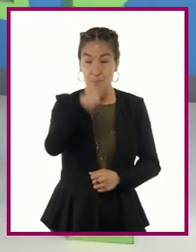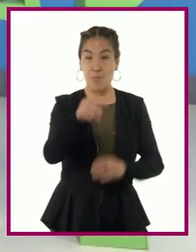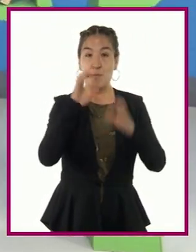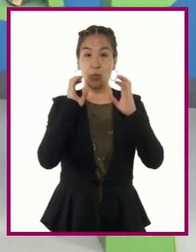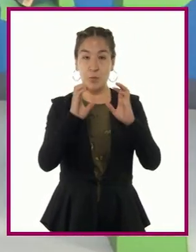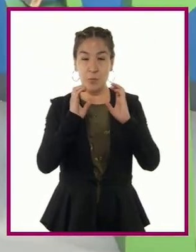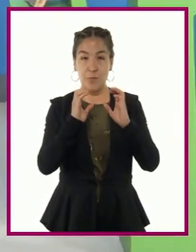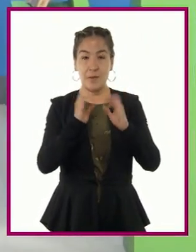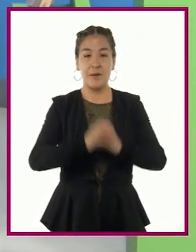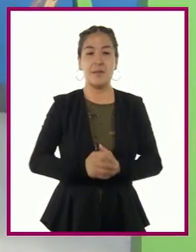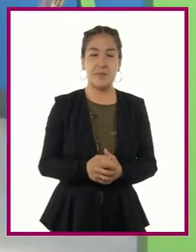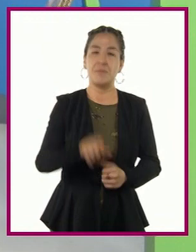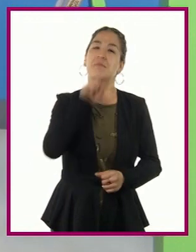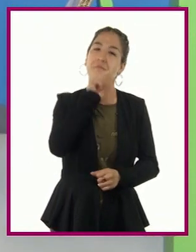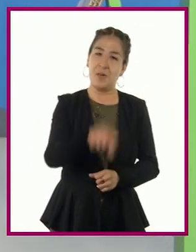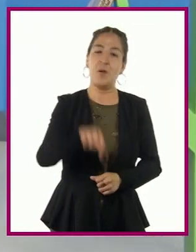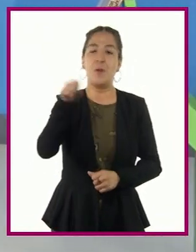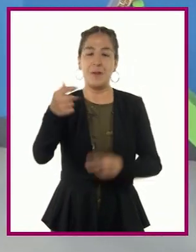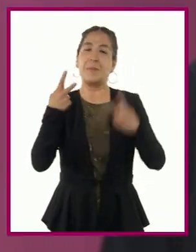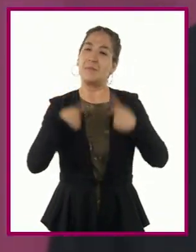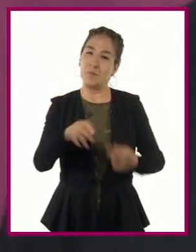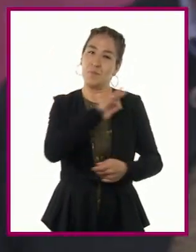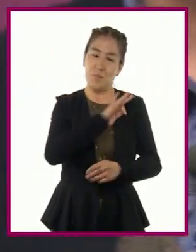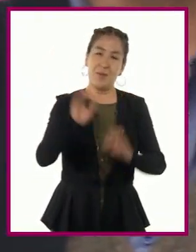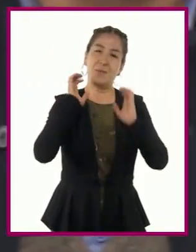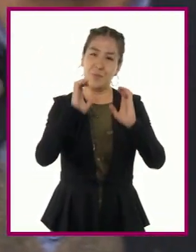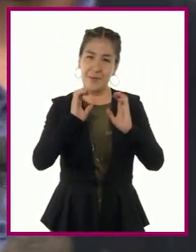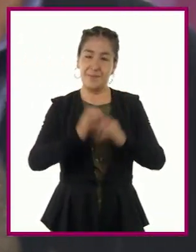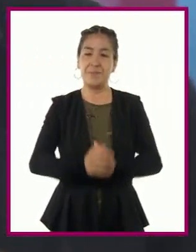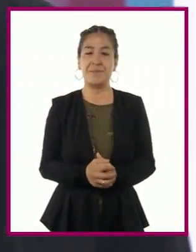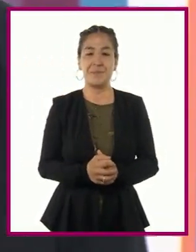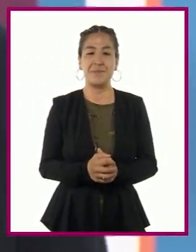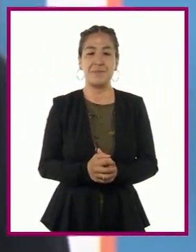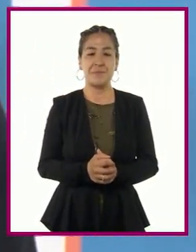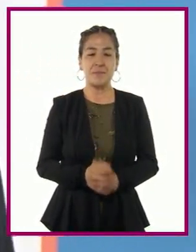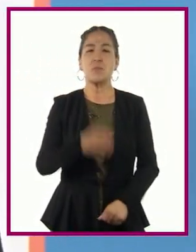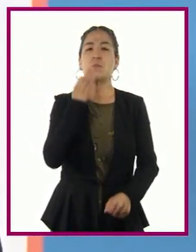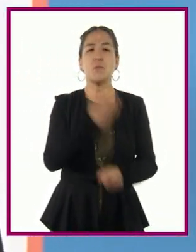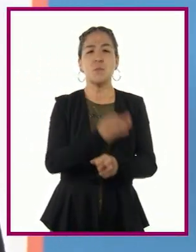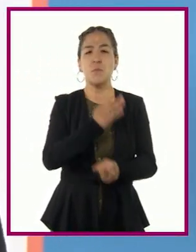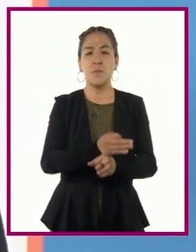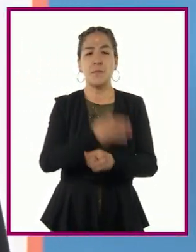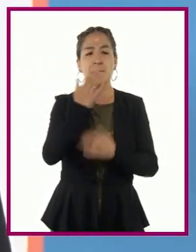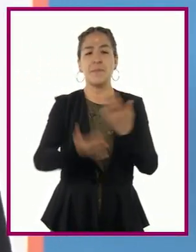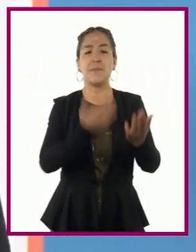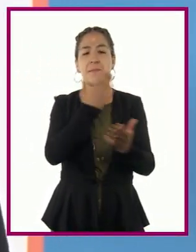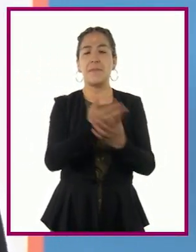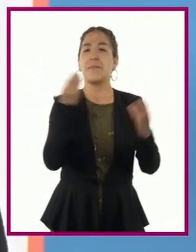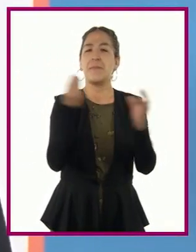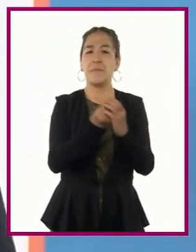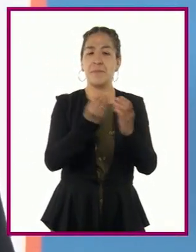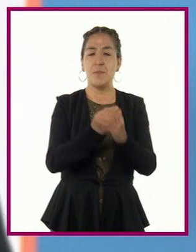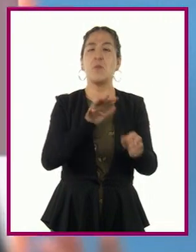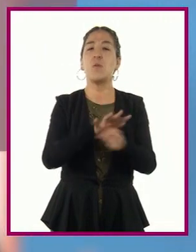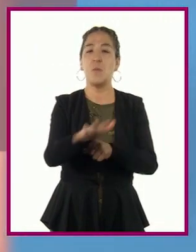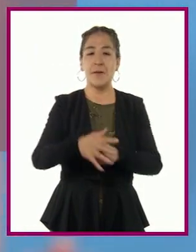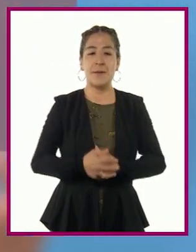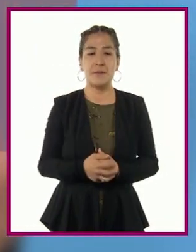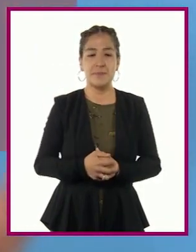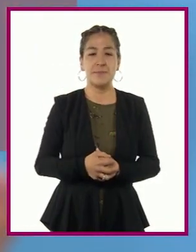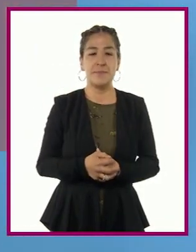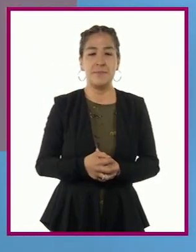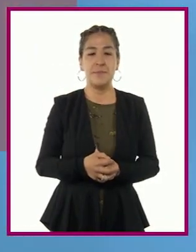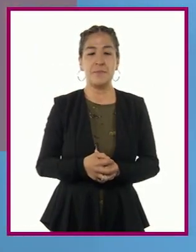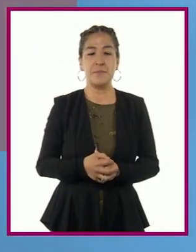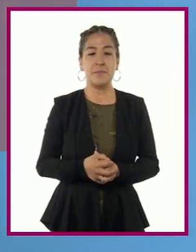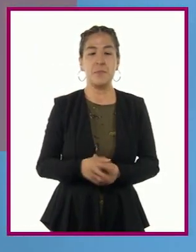a nosotros mismos, cuidamos a los demás. El propósito de la sesión de hoy es reconocer